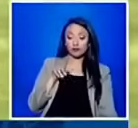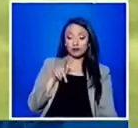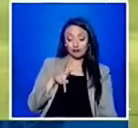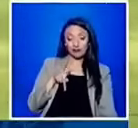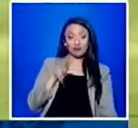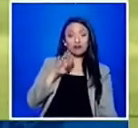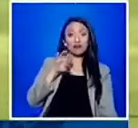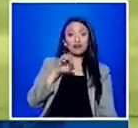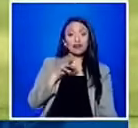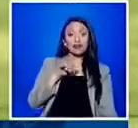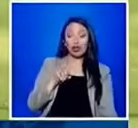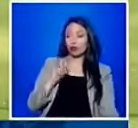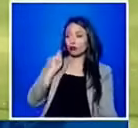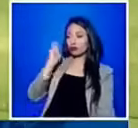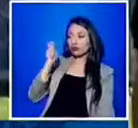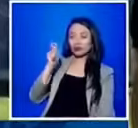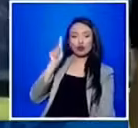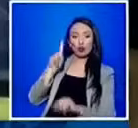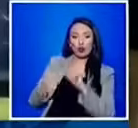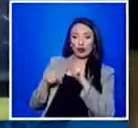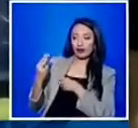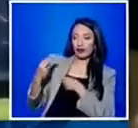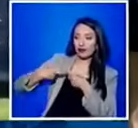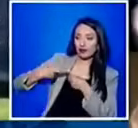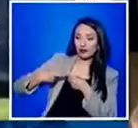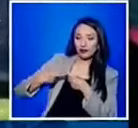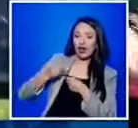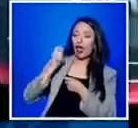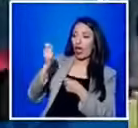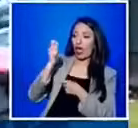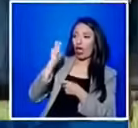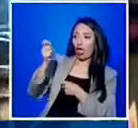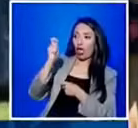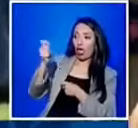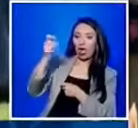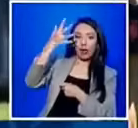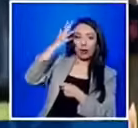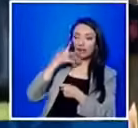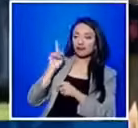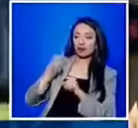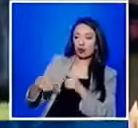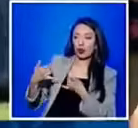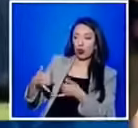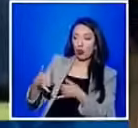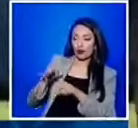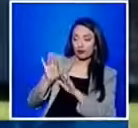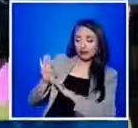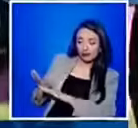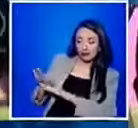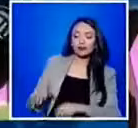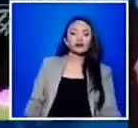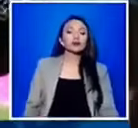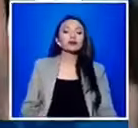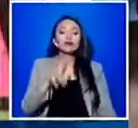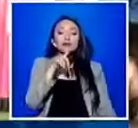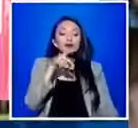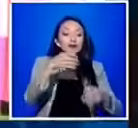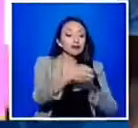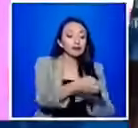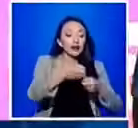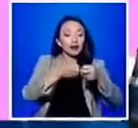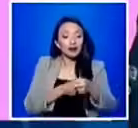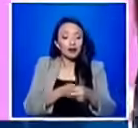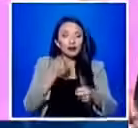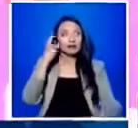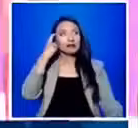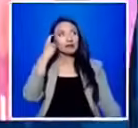suspendido para el encuentro ante Brasil del próximo viernes por acumulación de tarjetas amarillas. El zaguero central Javier Arreaga es uno